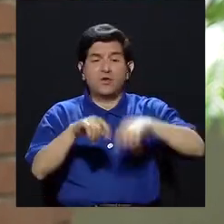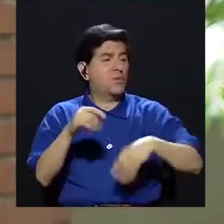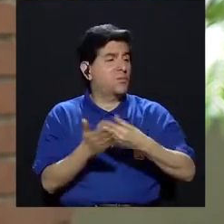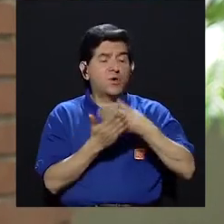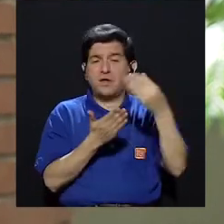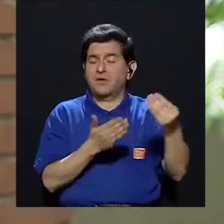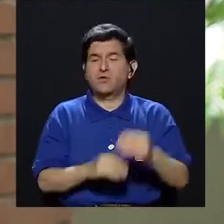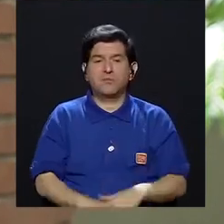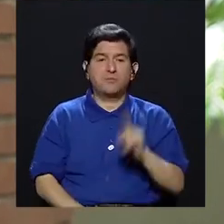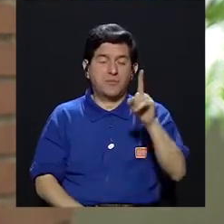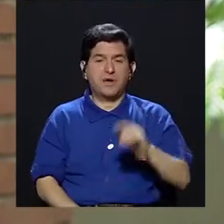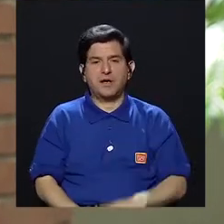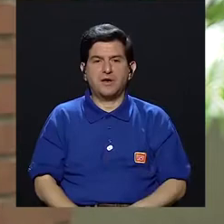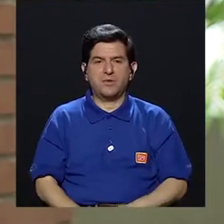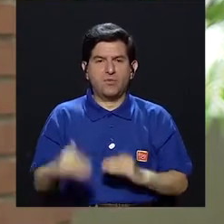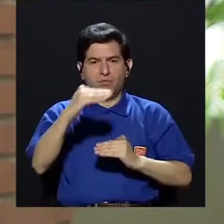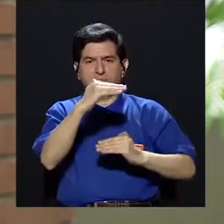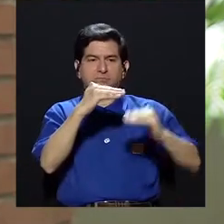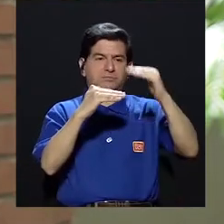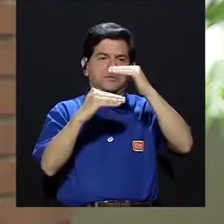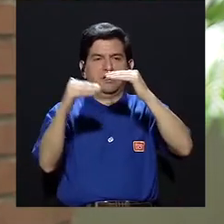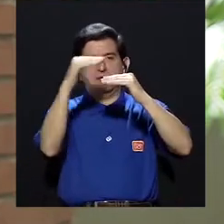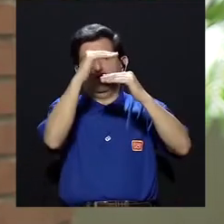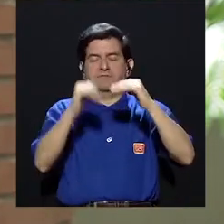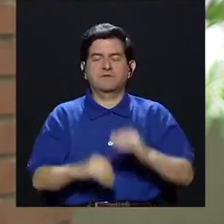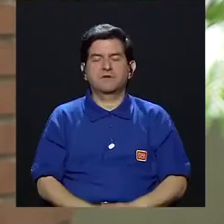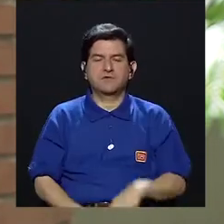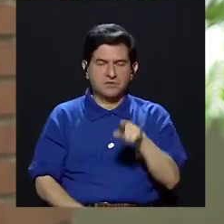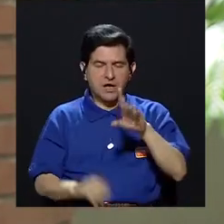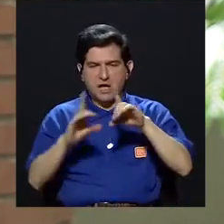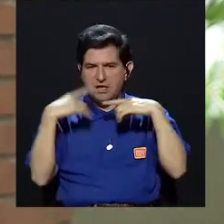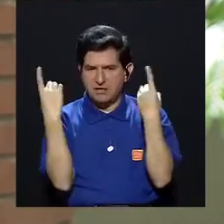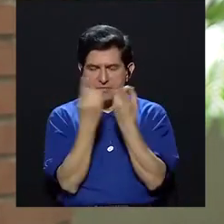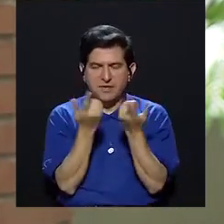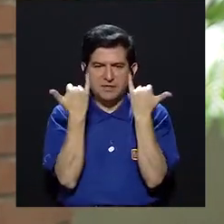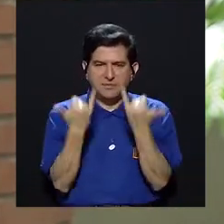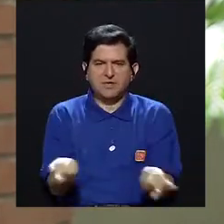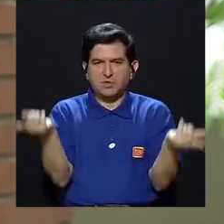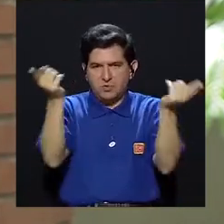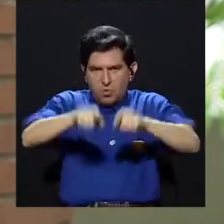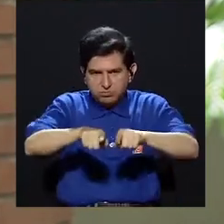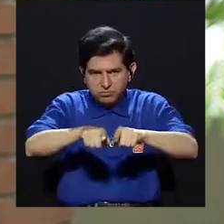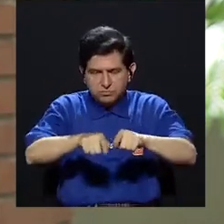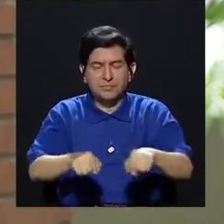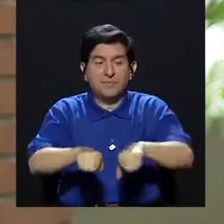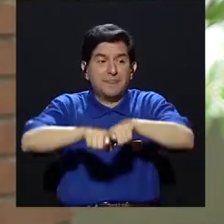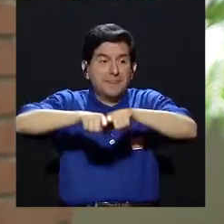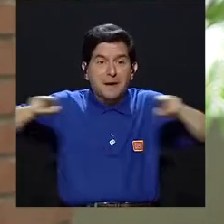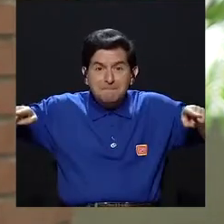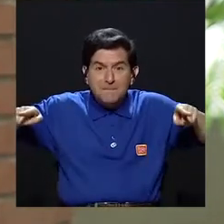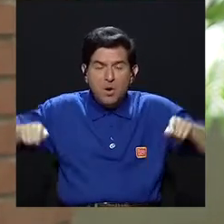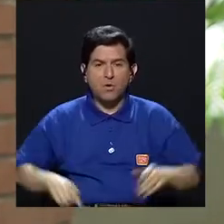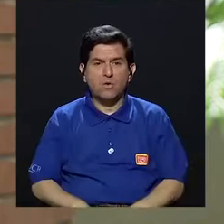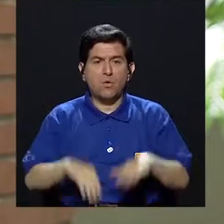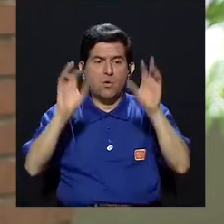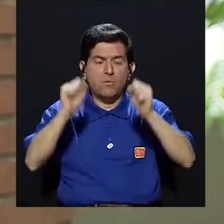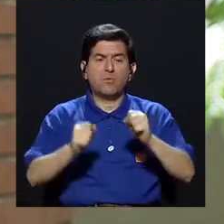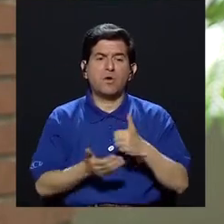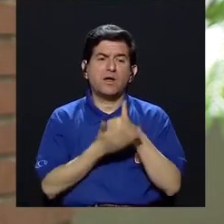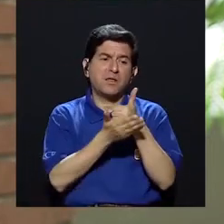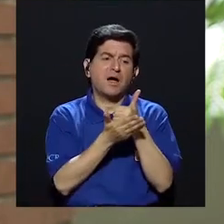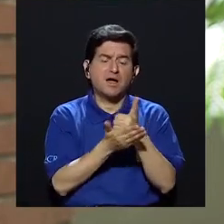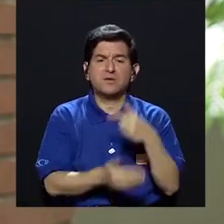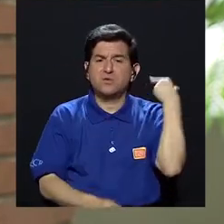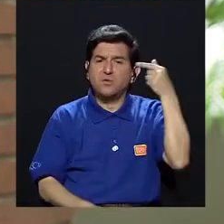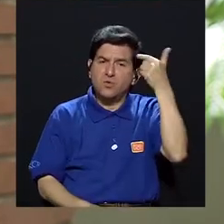puede comprar un apartamento en estos edificios que se están dando ahora, y tampoco puede postularse para el bono.